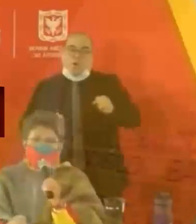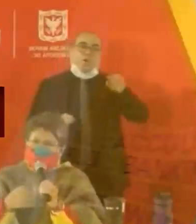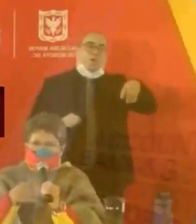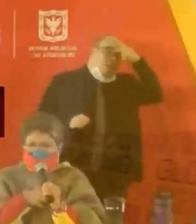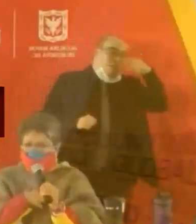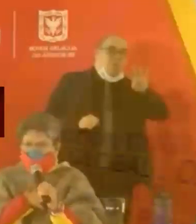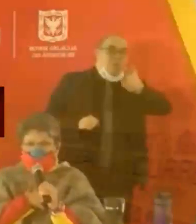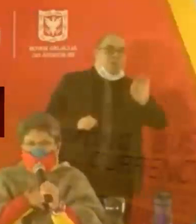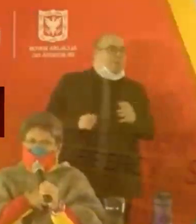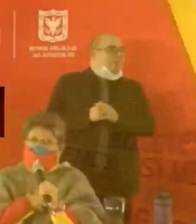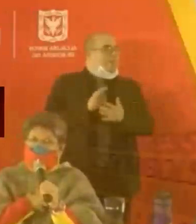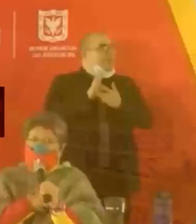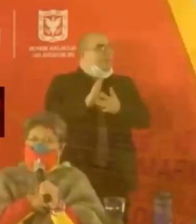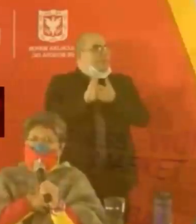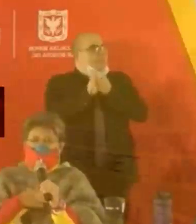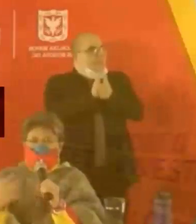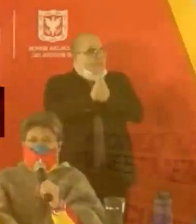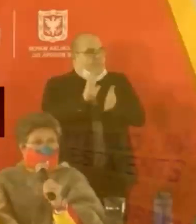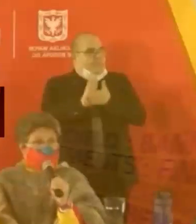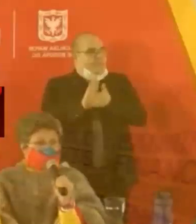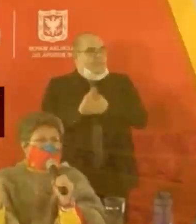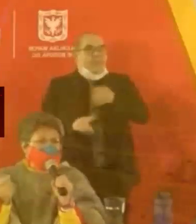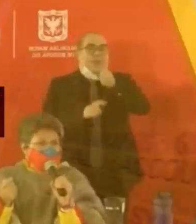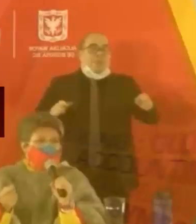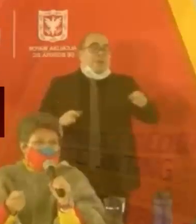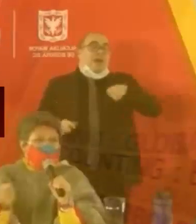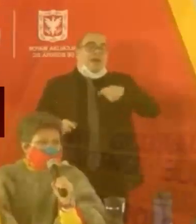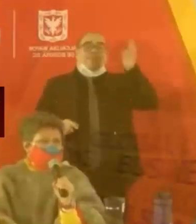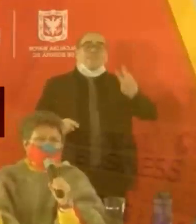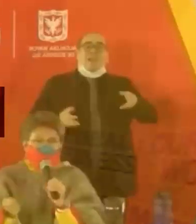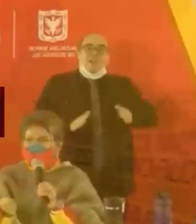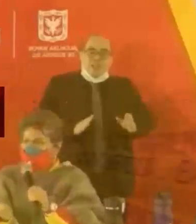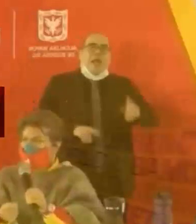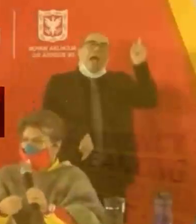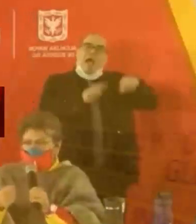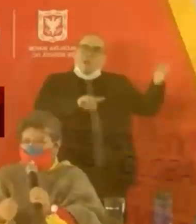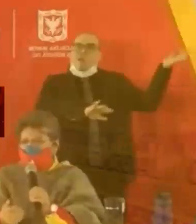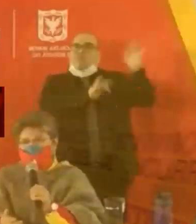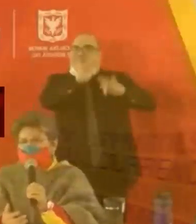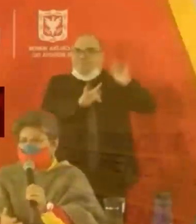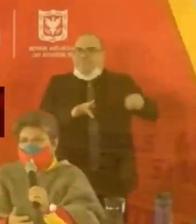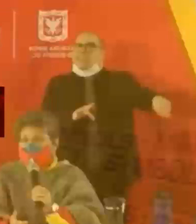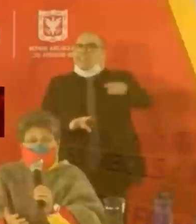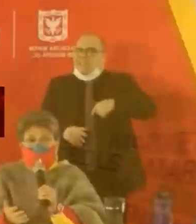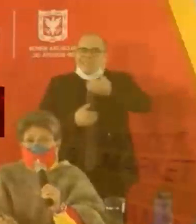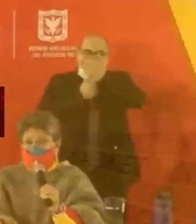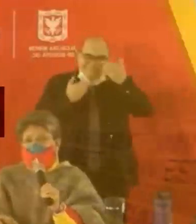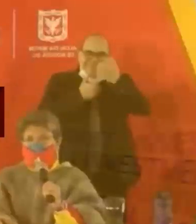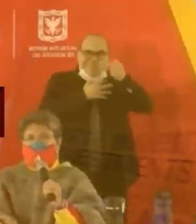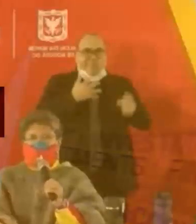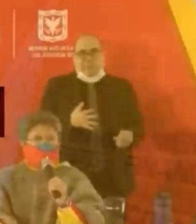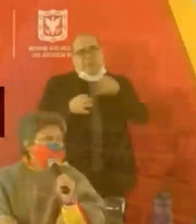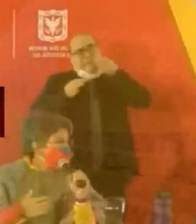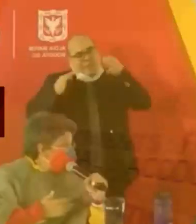sí, dicen un delincuente, pero en este caso no dijo un delincuente, dijo que la criminalidad había aumentado por la participación de migrantes